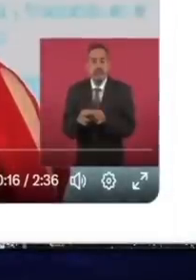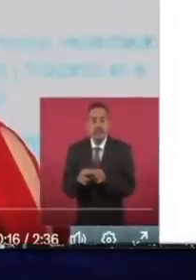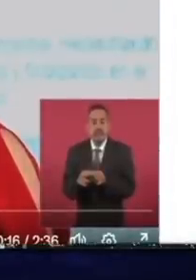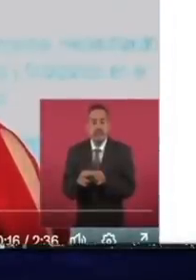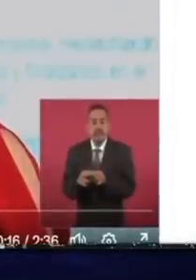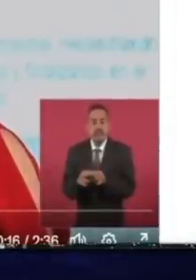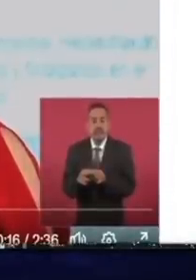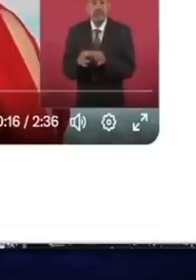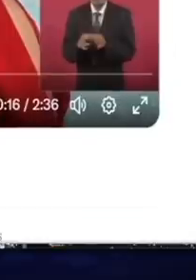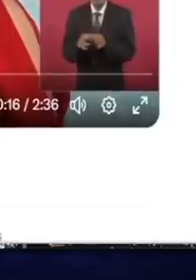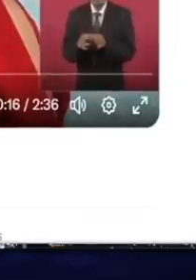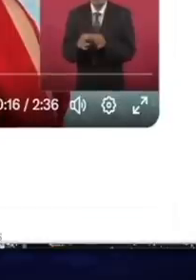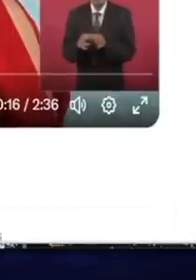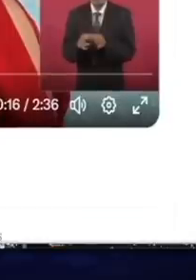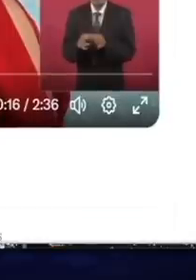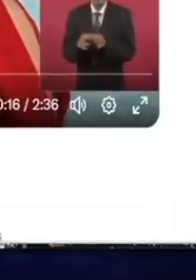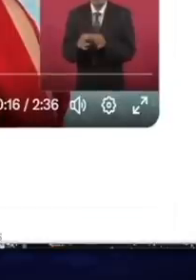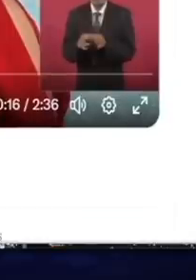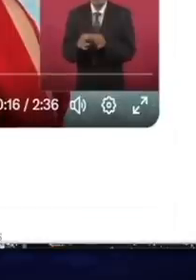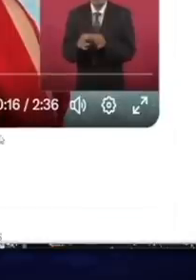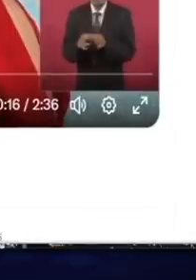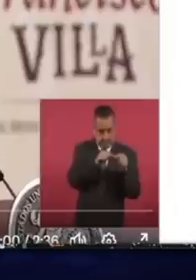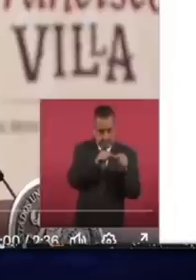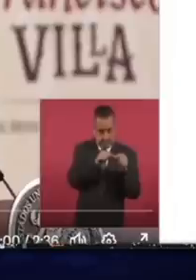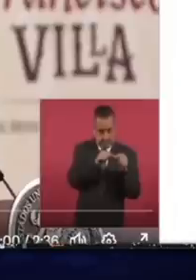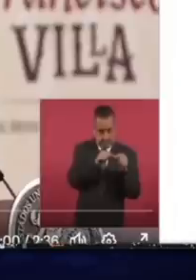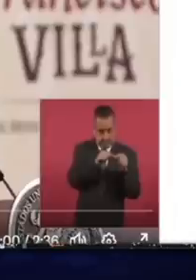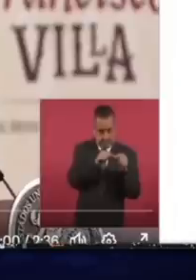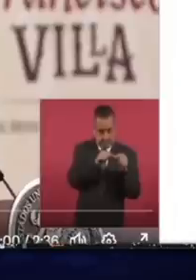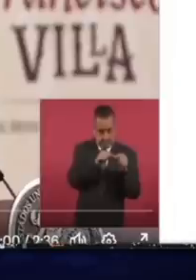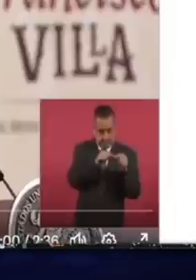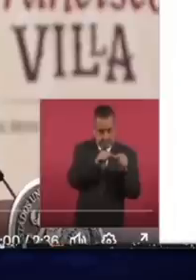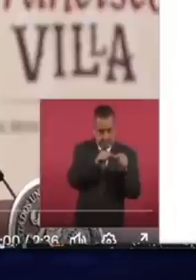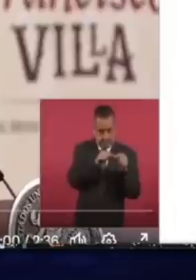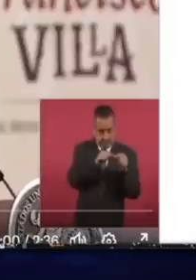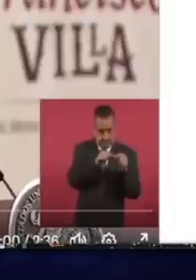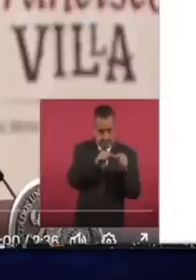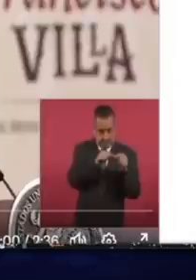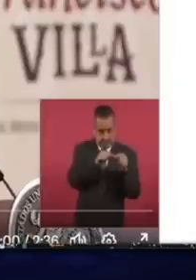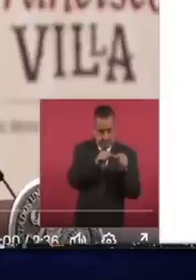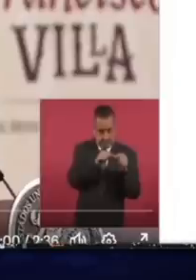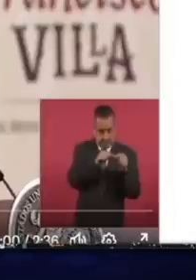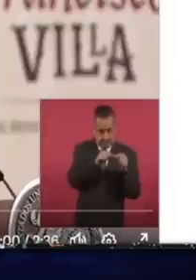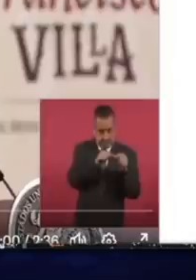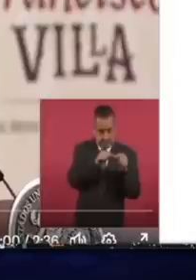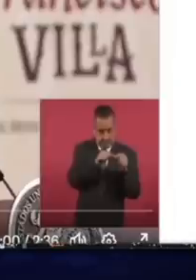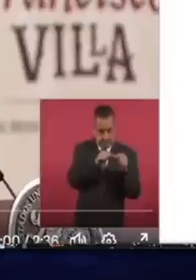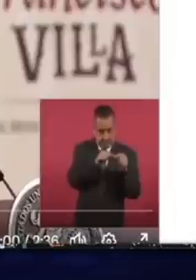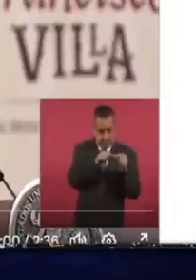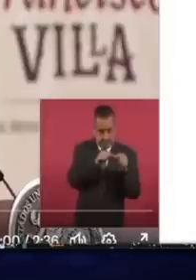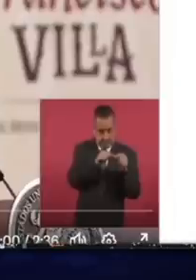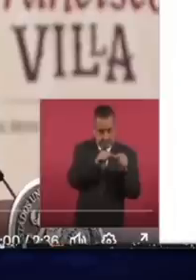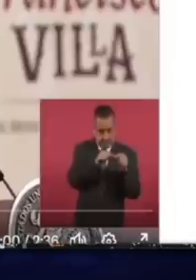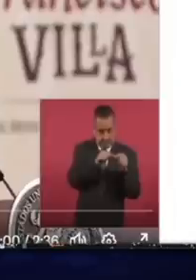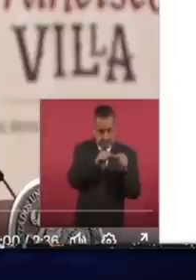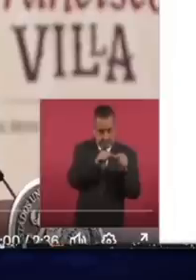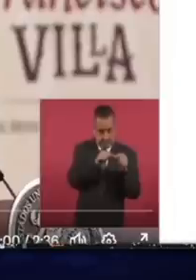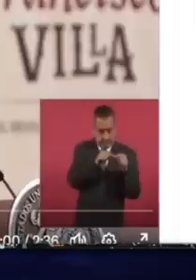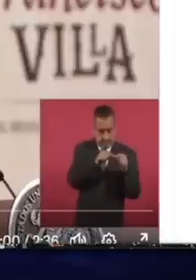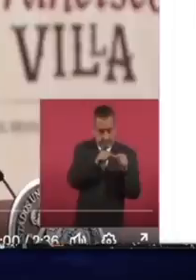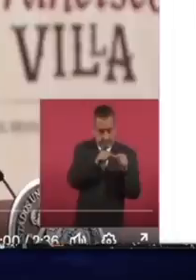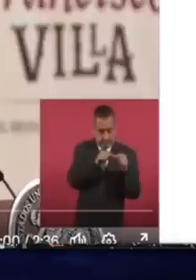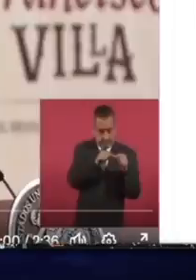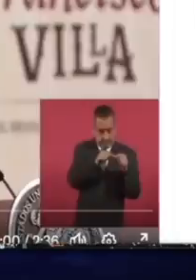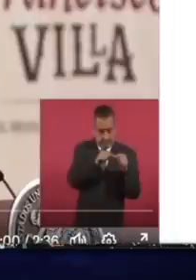vamos a arrancar primero pues con esto que ven en pantalla, con la explicación que se hizo al respecto de que el presidente supuestamente se